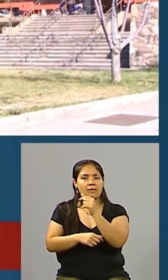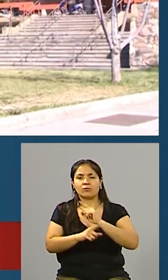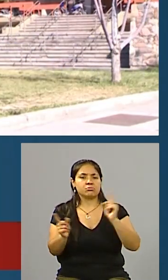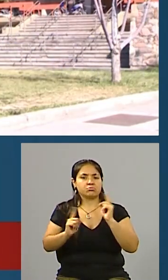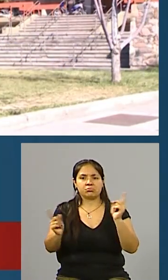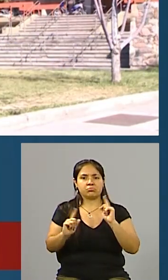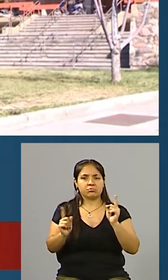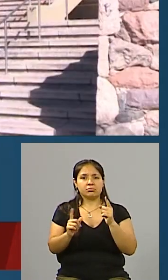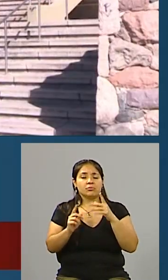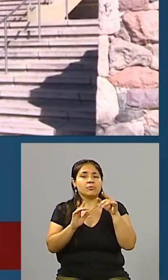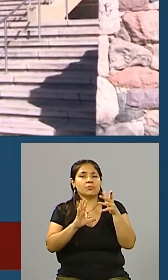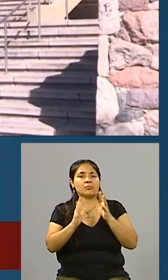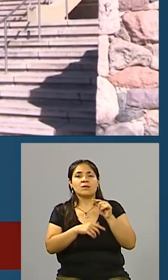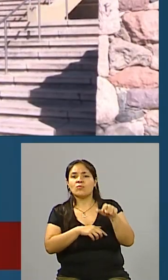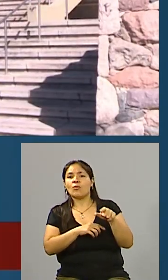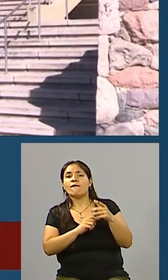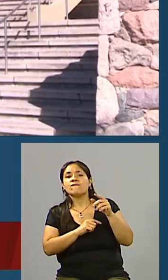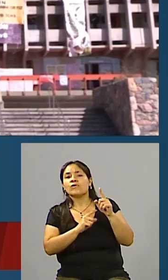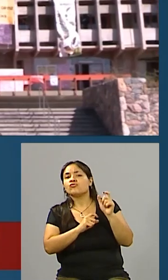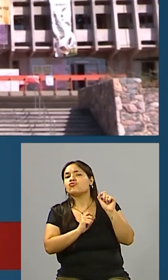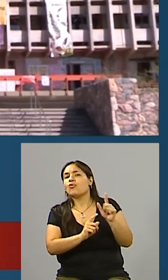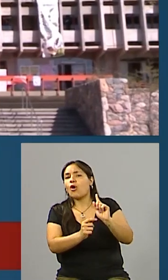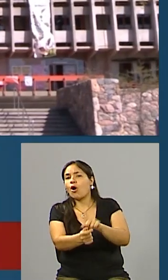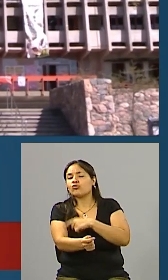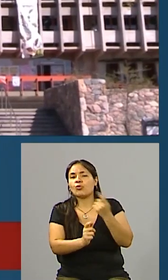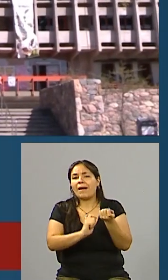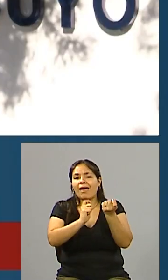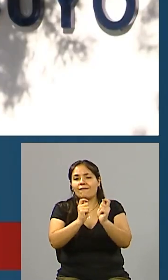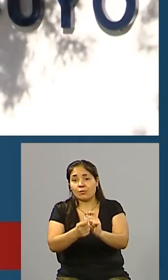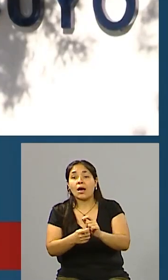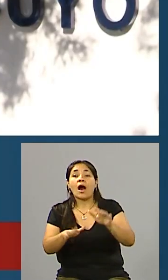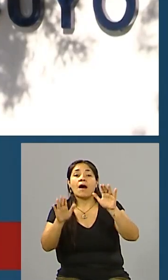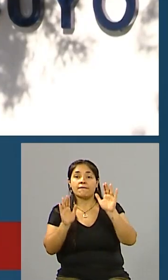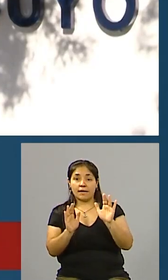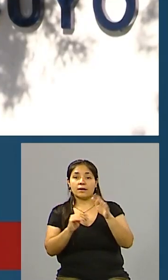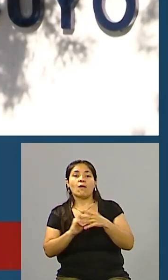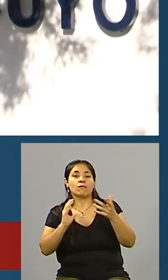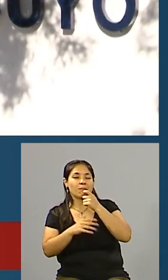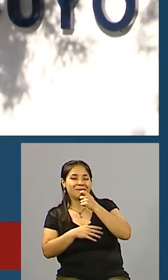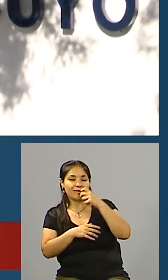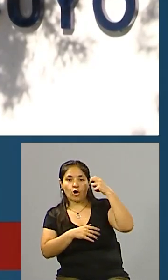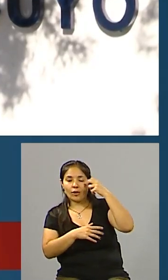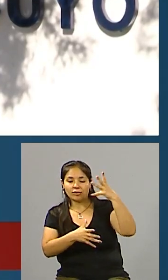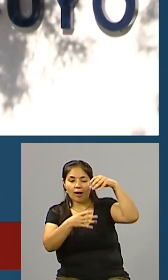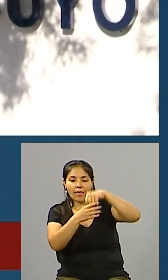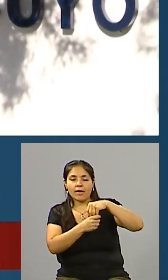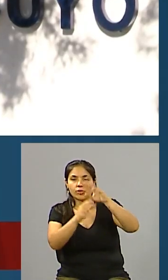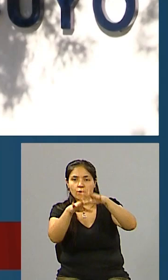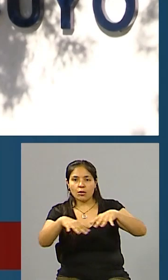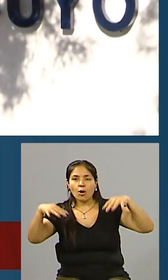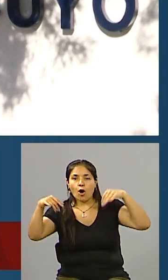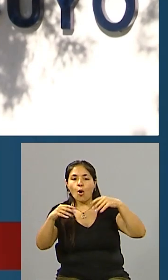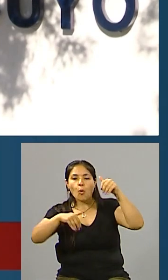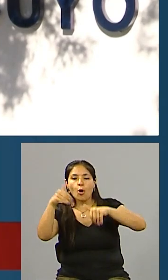tradición reformista. Sí. Habrá que ver de qué lugar puede conseguir los votos para modificar de una